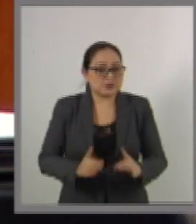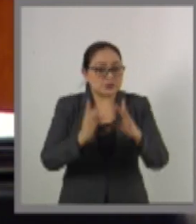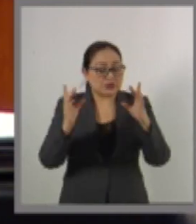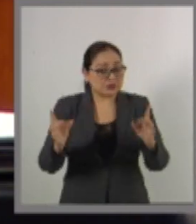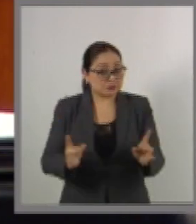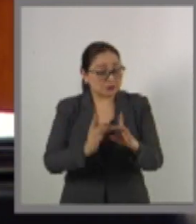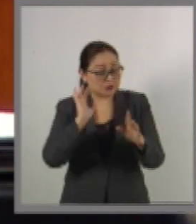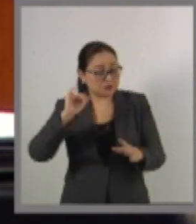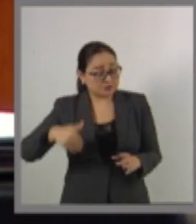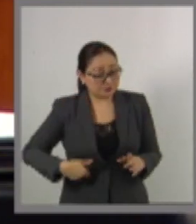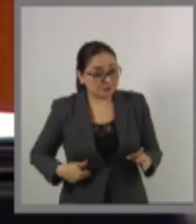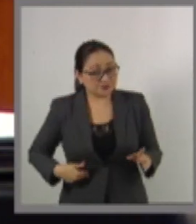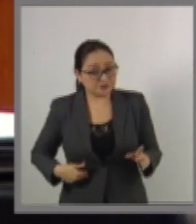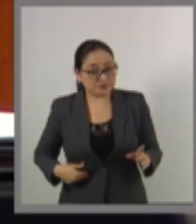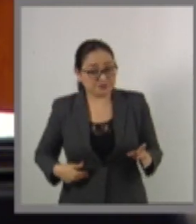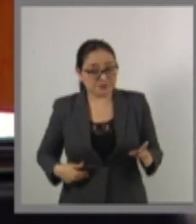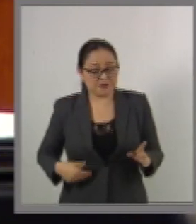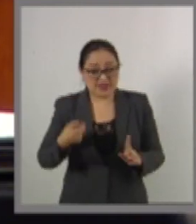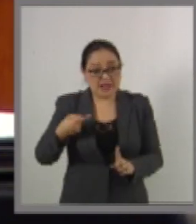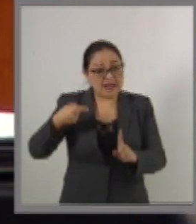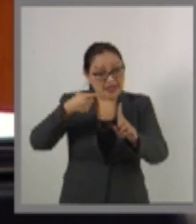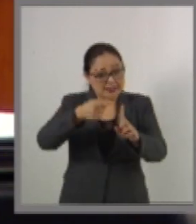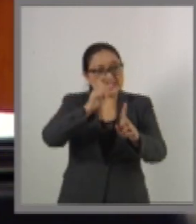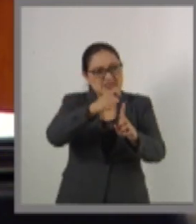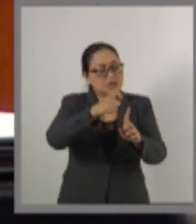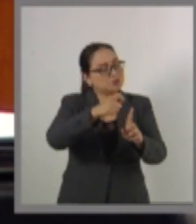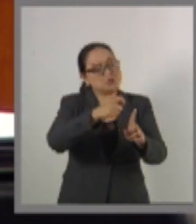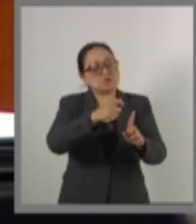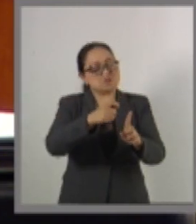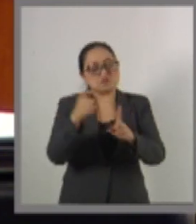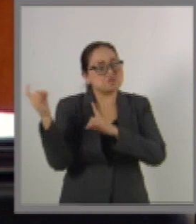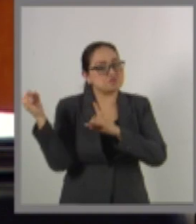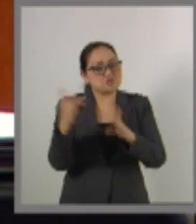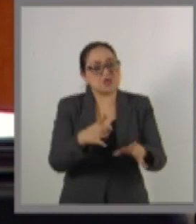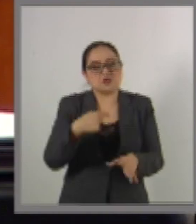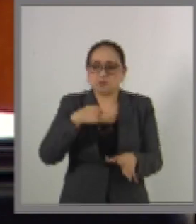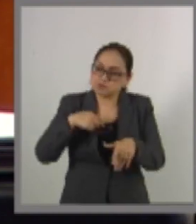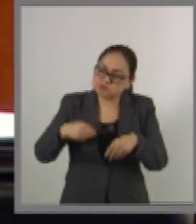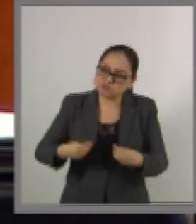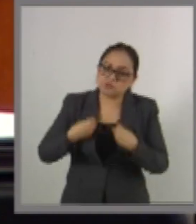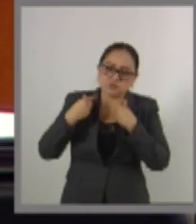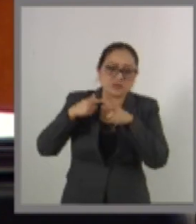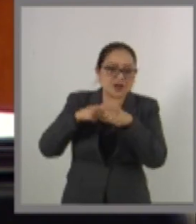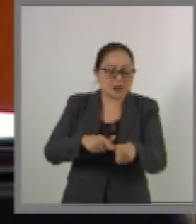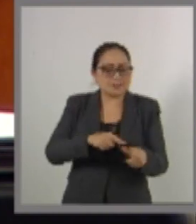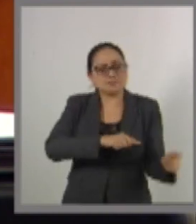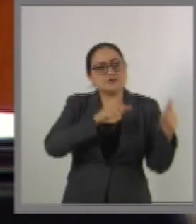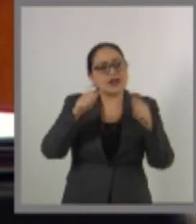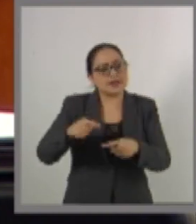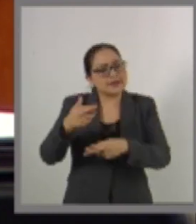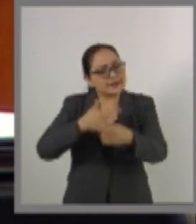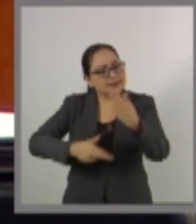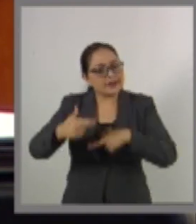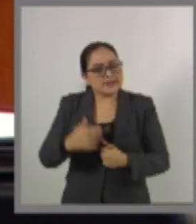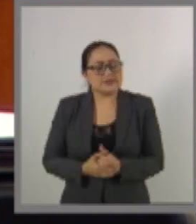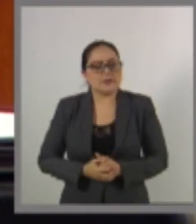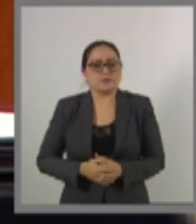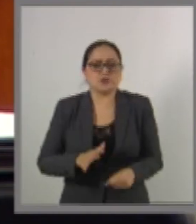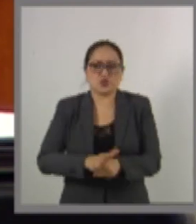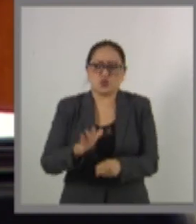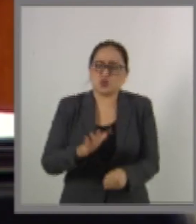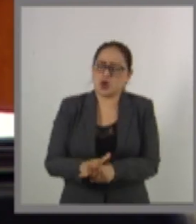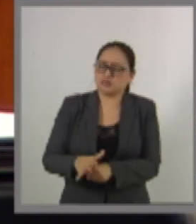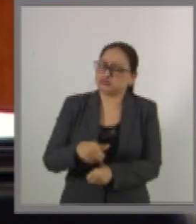del que él afortunadamente regresó triunfante a esta soberanía. Regresó triunfante,